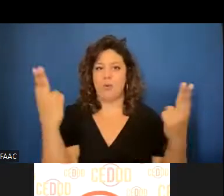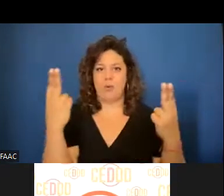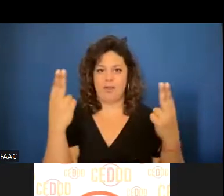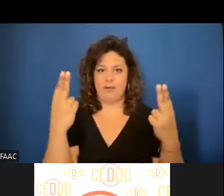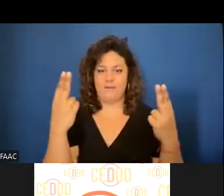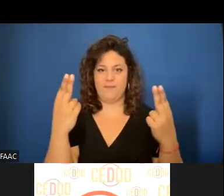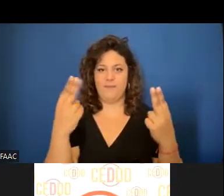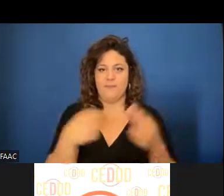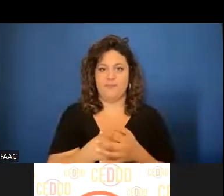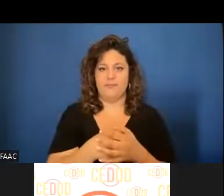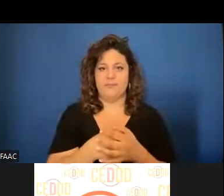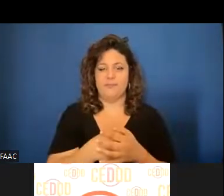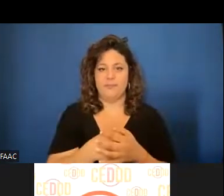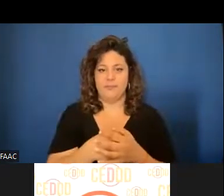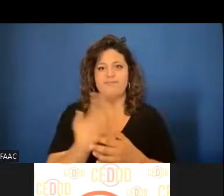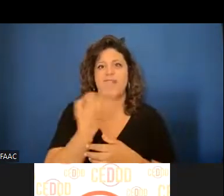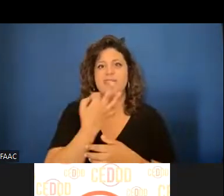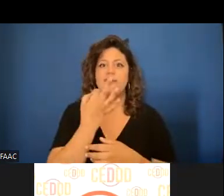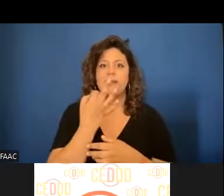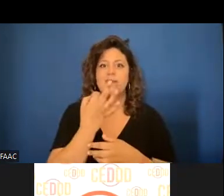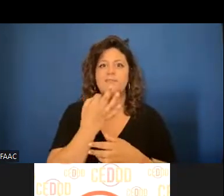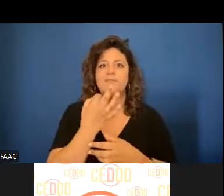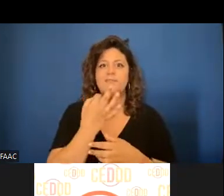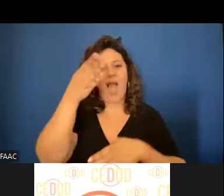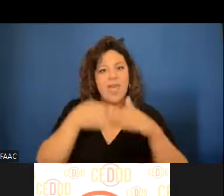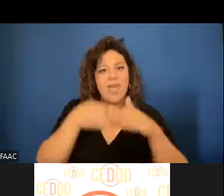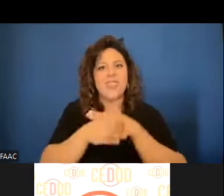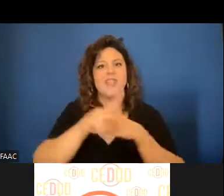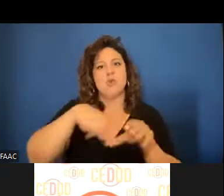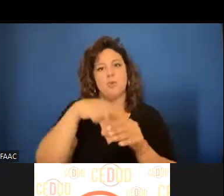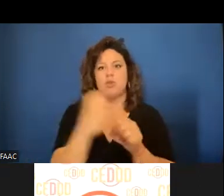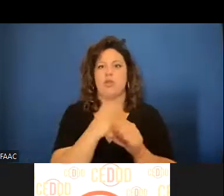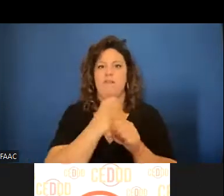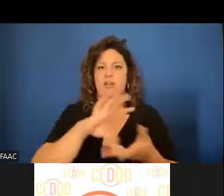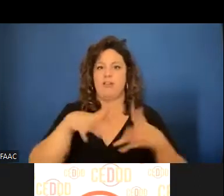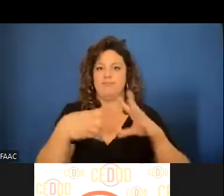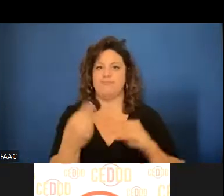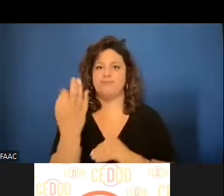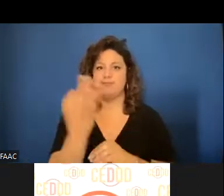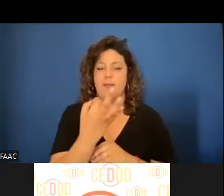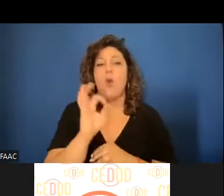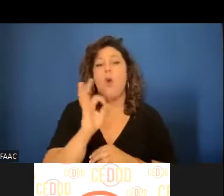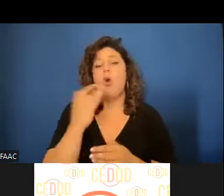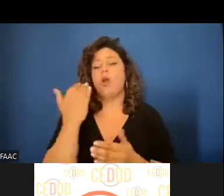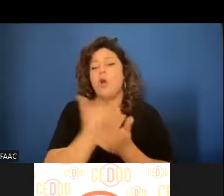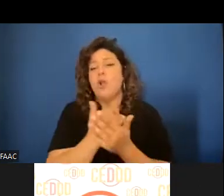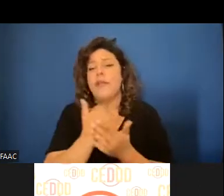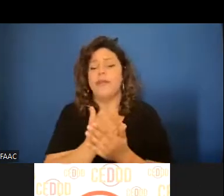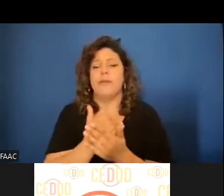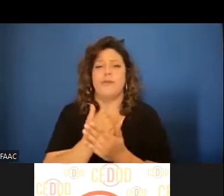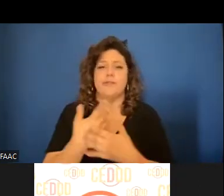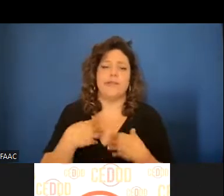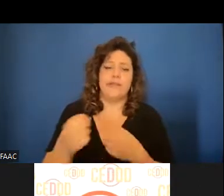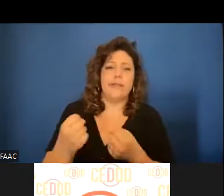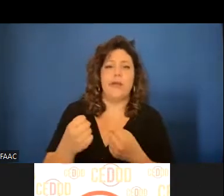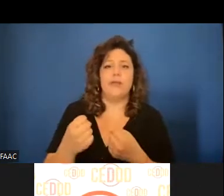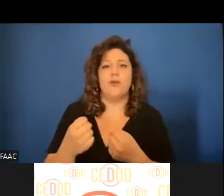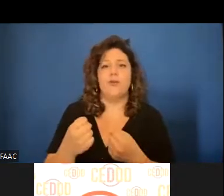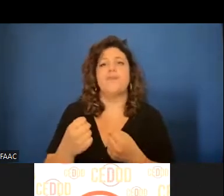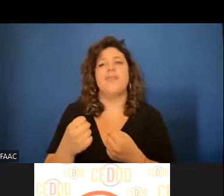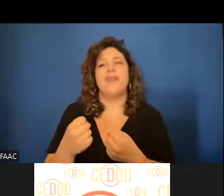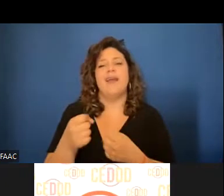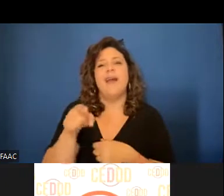¿Coincides con esa incertidumbre, Pedro, también? Sí, coincido con esa incertidumbre totalmente. La verdad es que, bueno, en mi campo yo ya te digo que creo que hay un